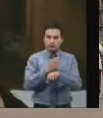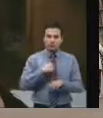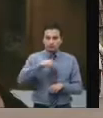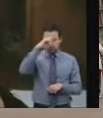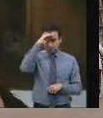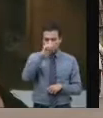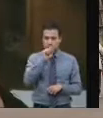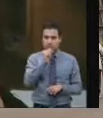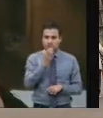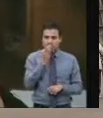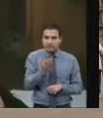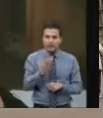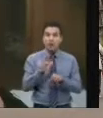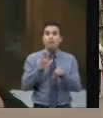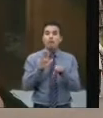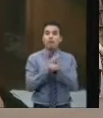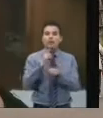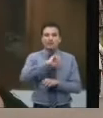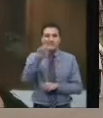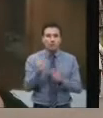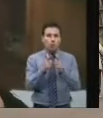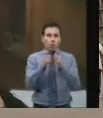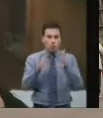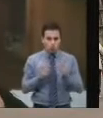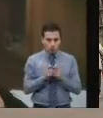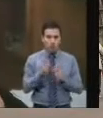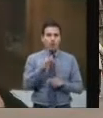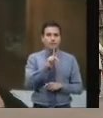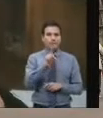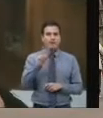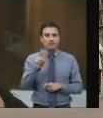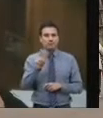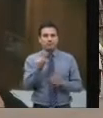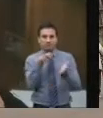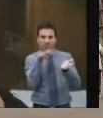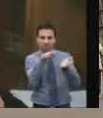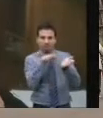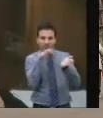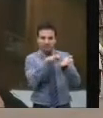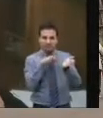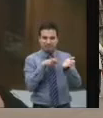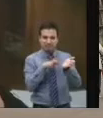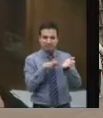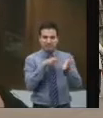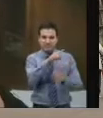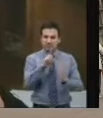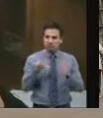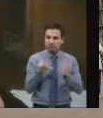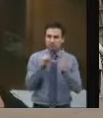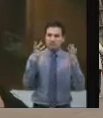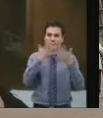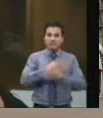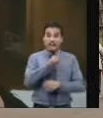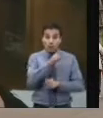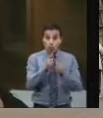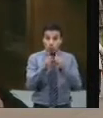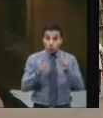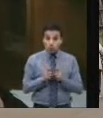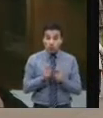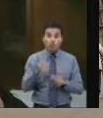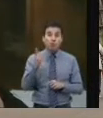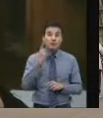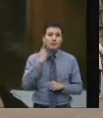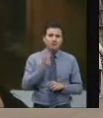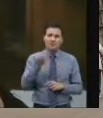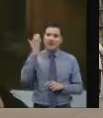tiene un efecto disuasorio y correctivo, lo cual en este caso es bastante necesario considerando que el partido infractor ha